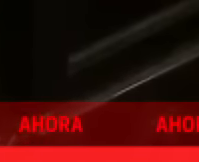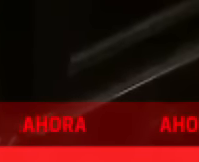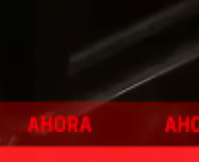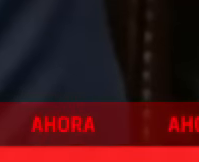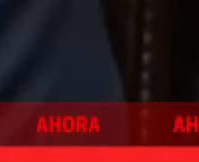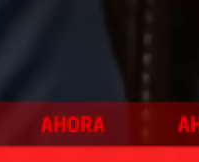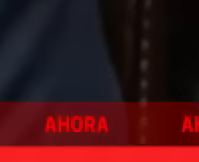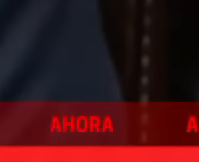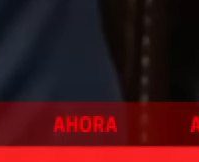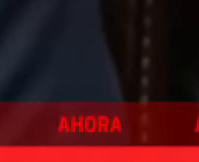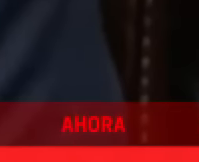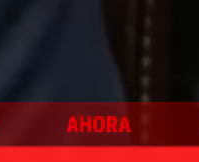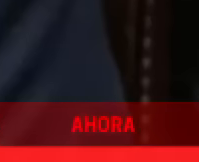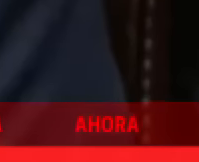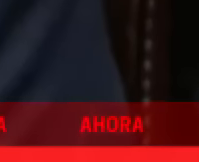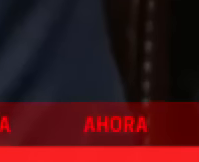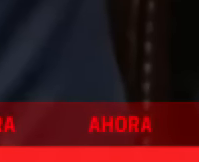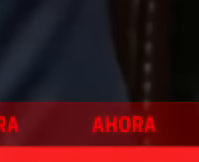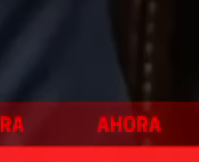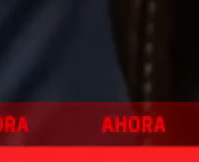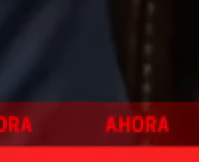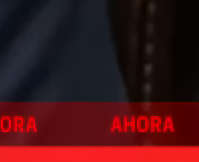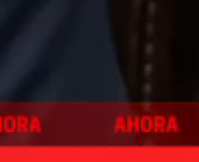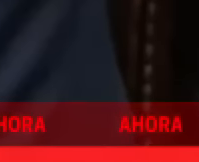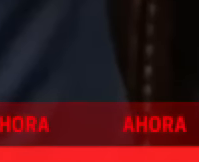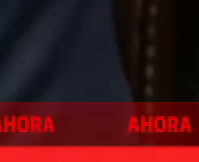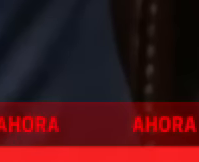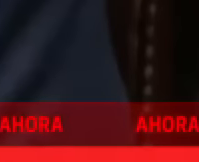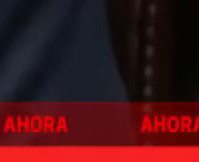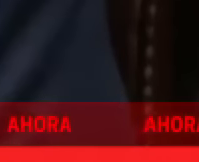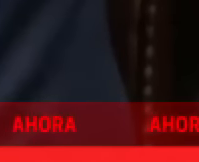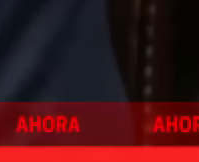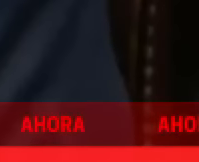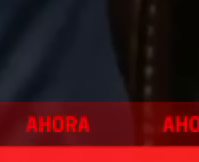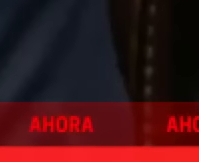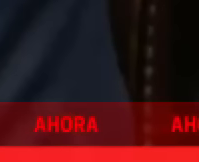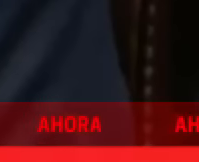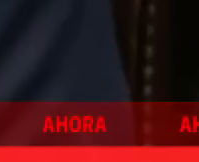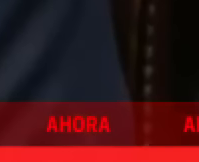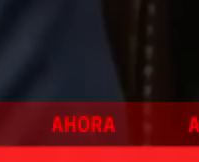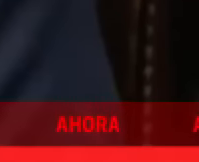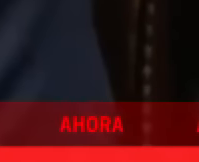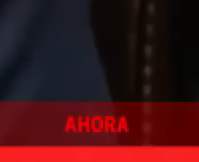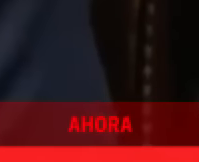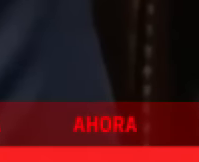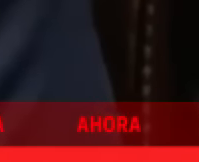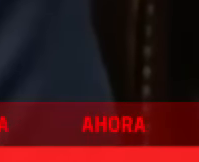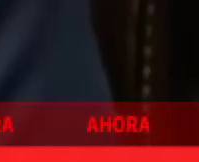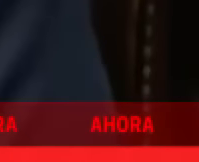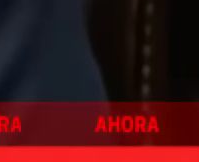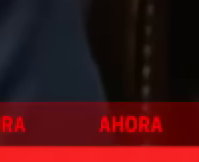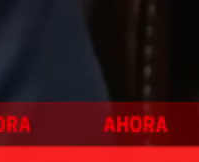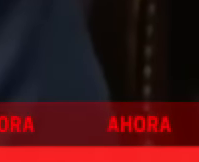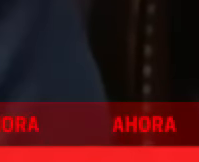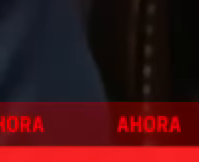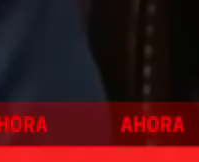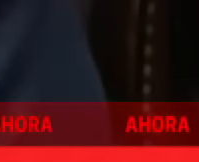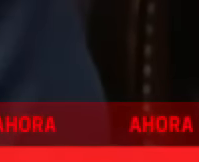en particular, ¿verdad? Hay una propuesta de un agregado que lo que puede